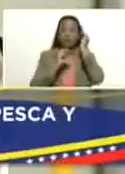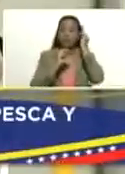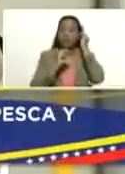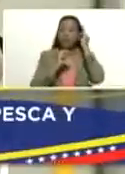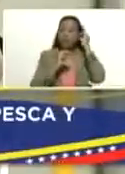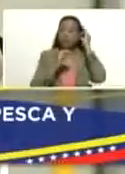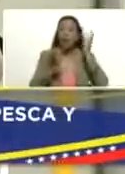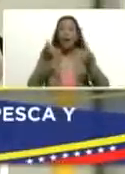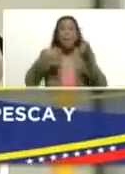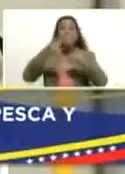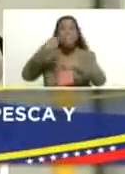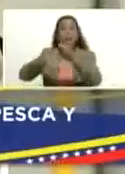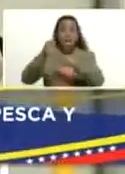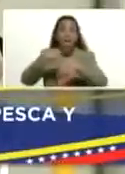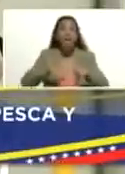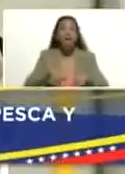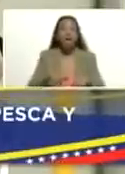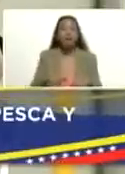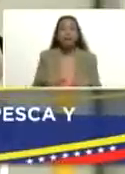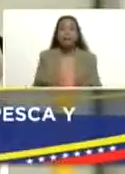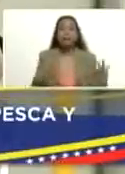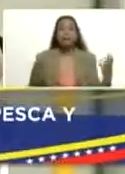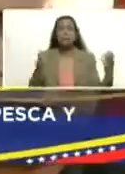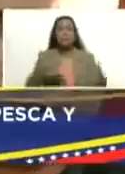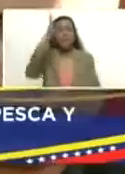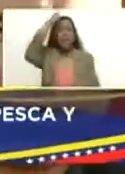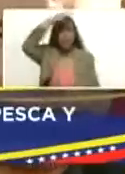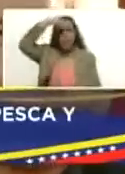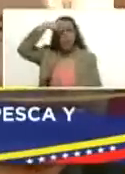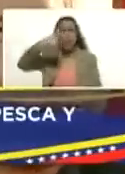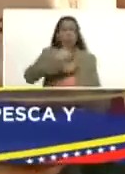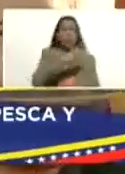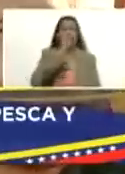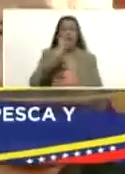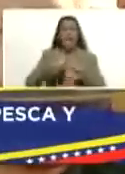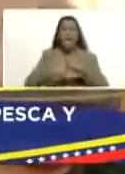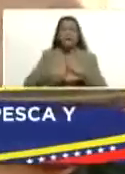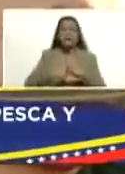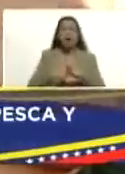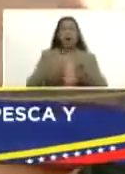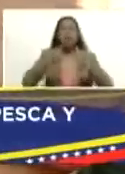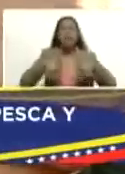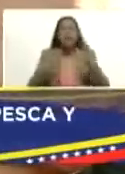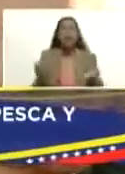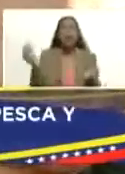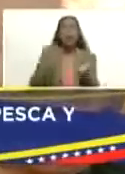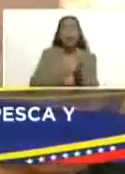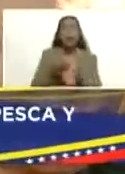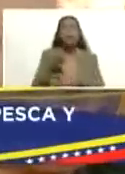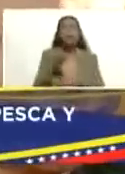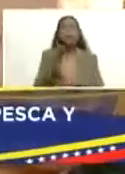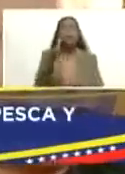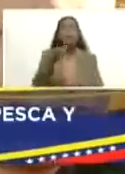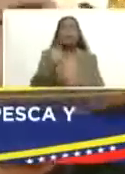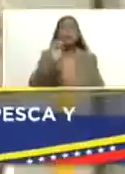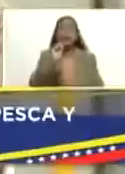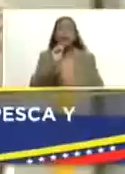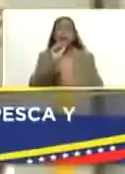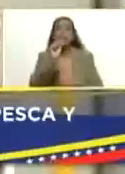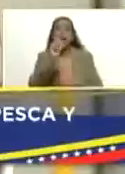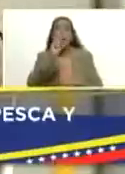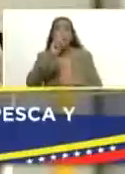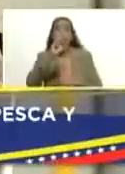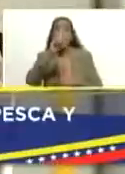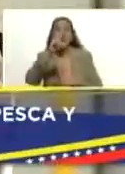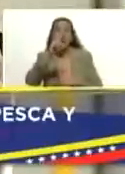de la sardina luego del bombardeo de Donald Trump. ¡Resucita la caravana de la sardina! No,